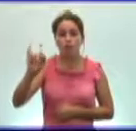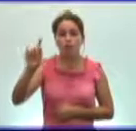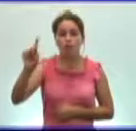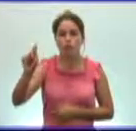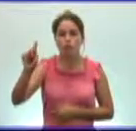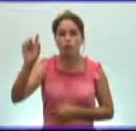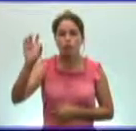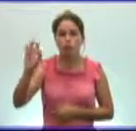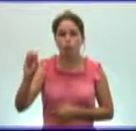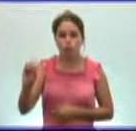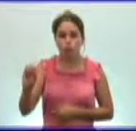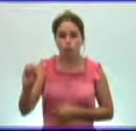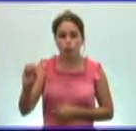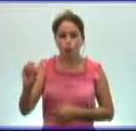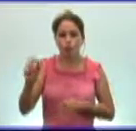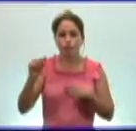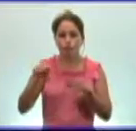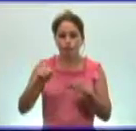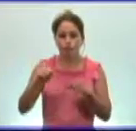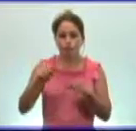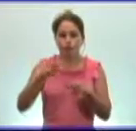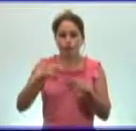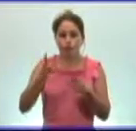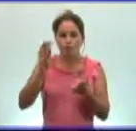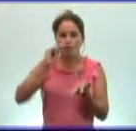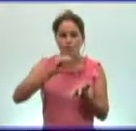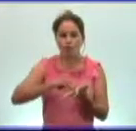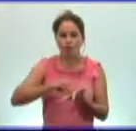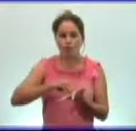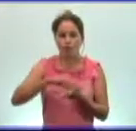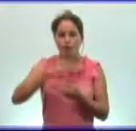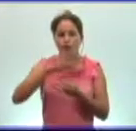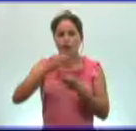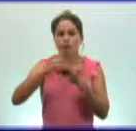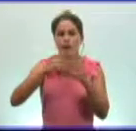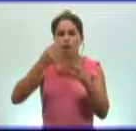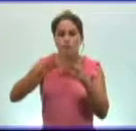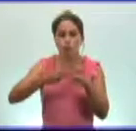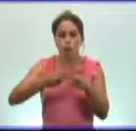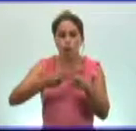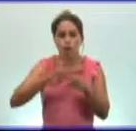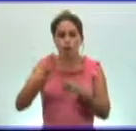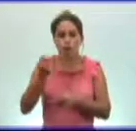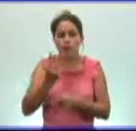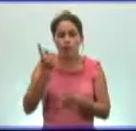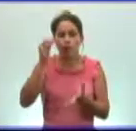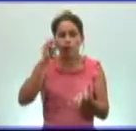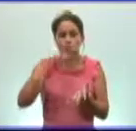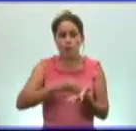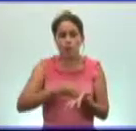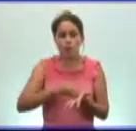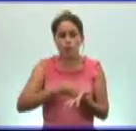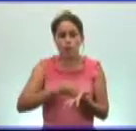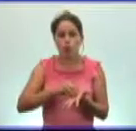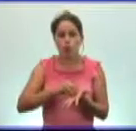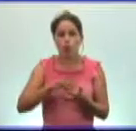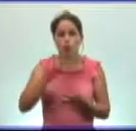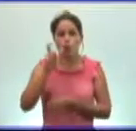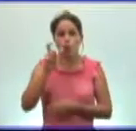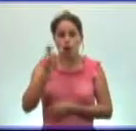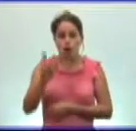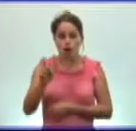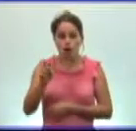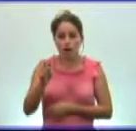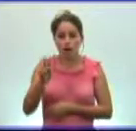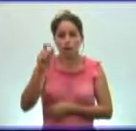a la hora de escribir el nombre, primero escribo la palabra ácido y el nombre del anión con